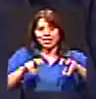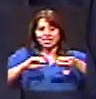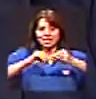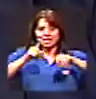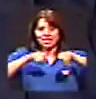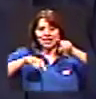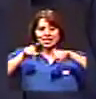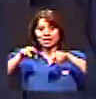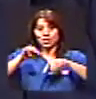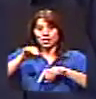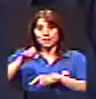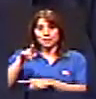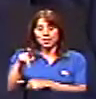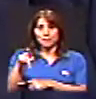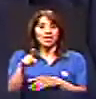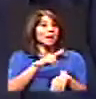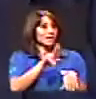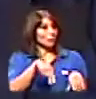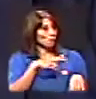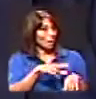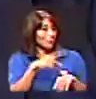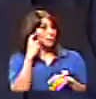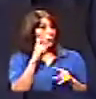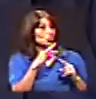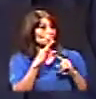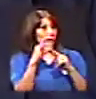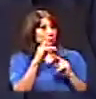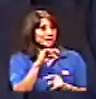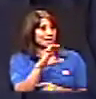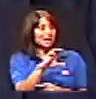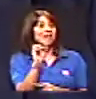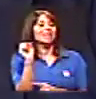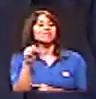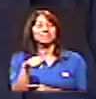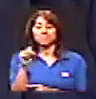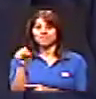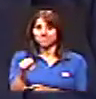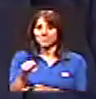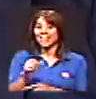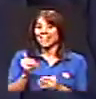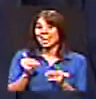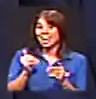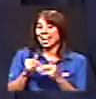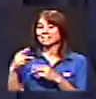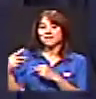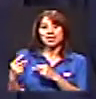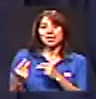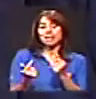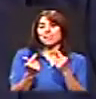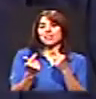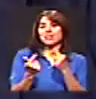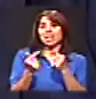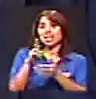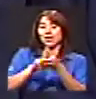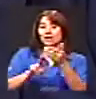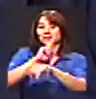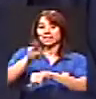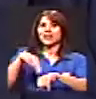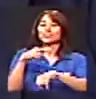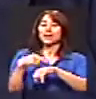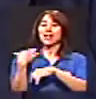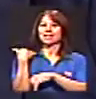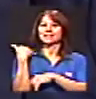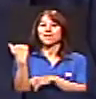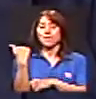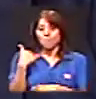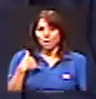Estadístico del MEP. Naturalmente, por su especialidad. Y casi inmediatamente, digo yo que por dicha, me llaman de la UNA para que